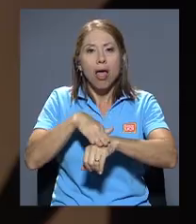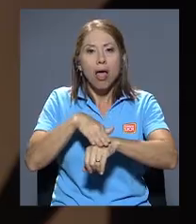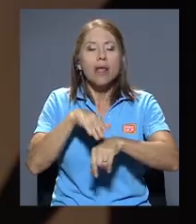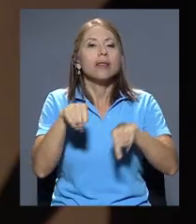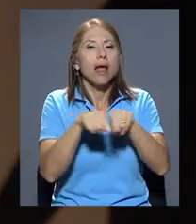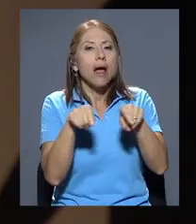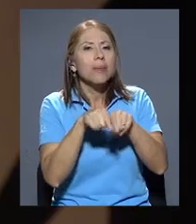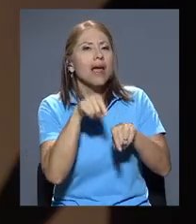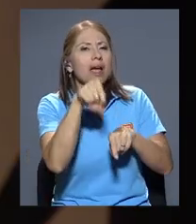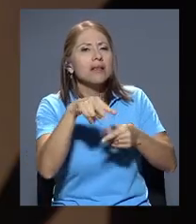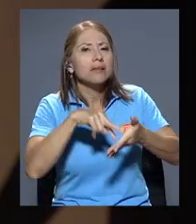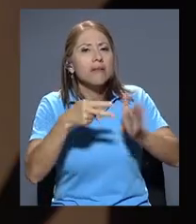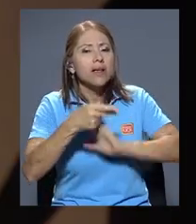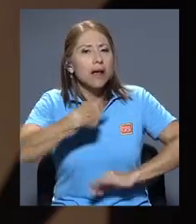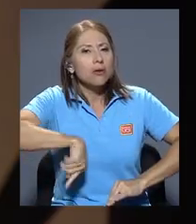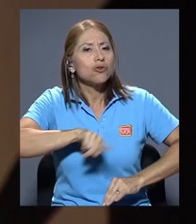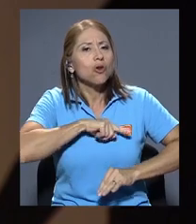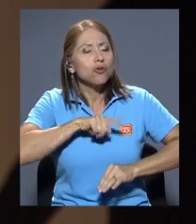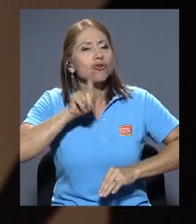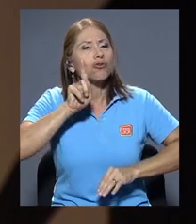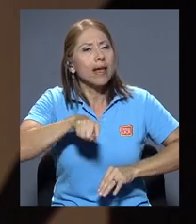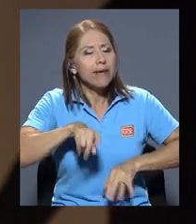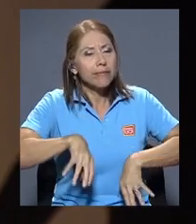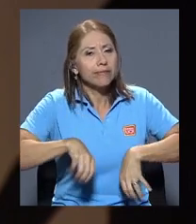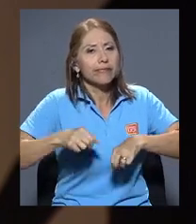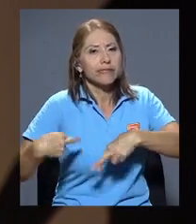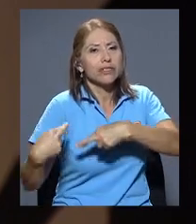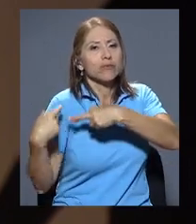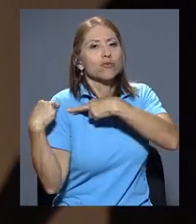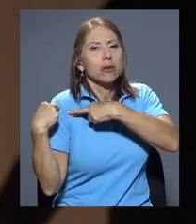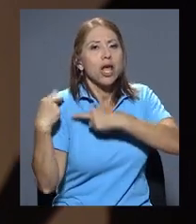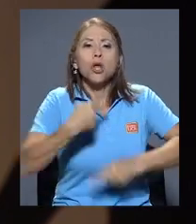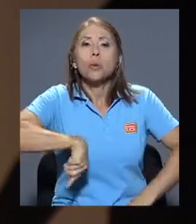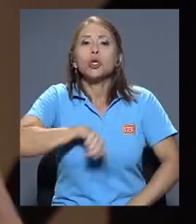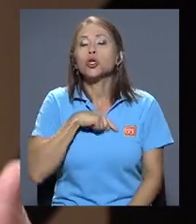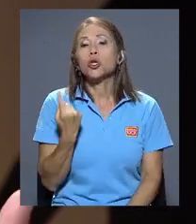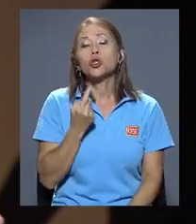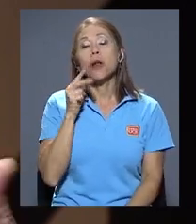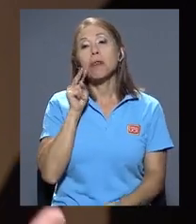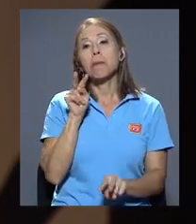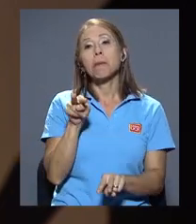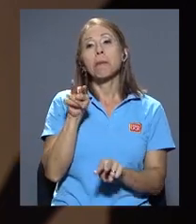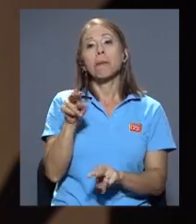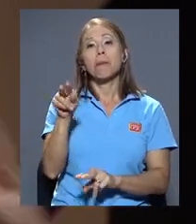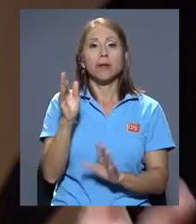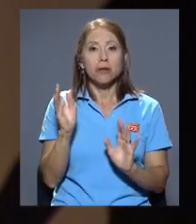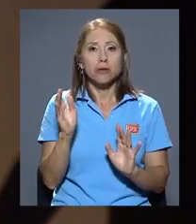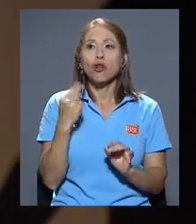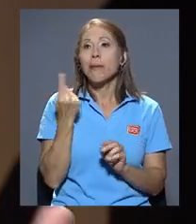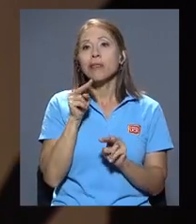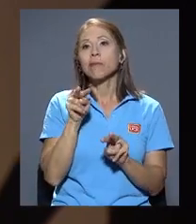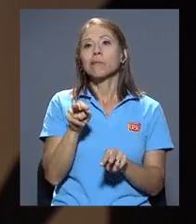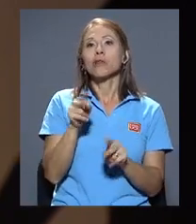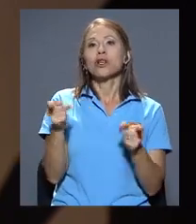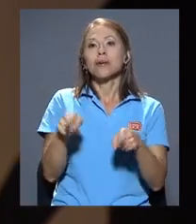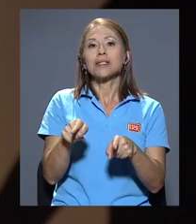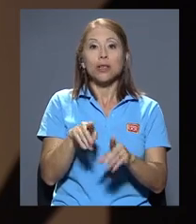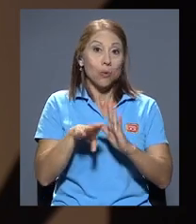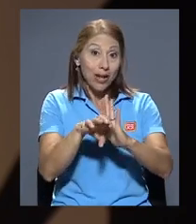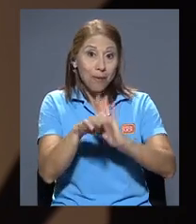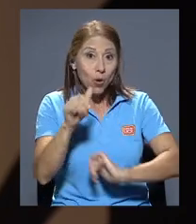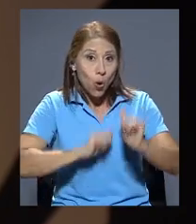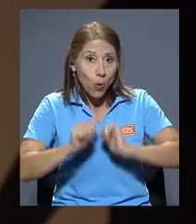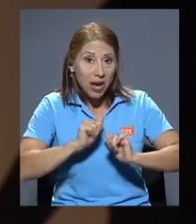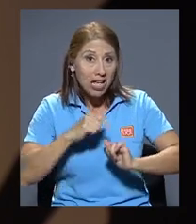que tenemos, porque nosotros no nos podemos ver solo como espectadores. En el caso de una obra, pues vamos a ver una obra como espectadores, pero en la realidad pasamos